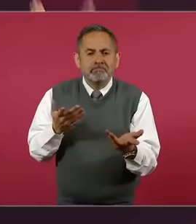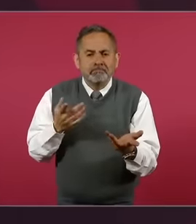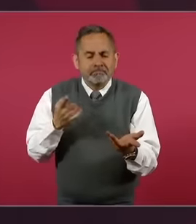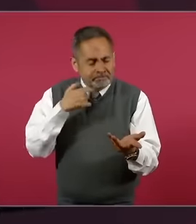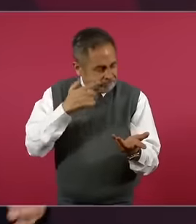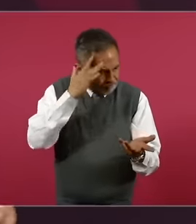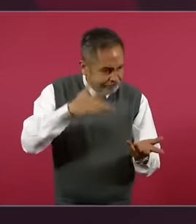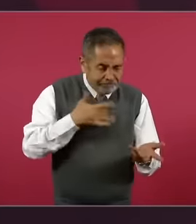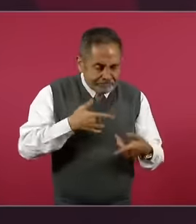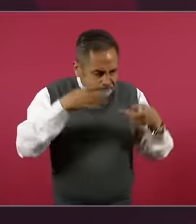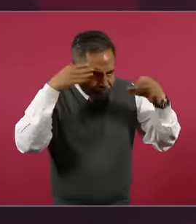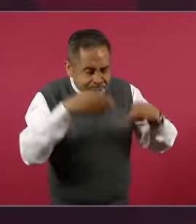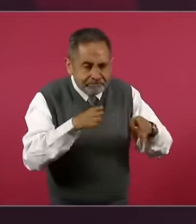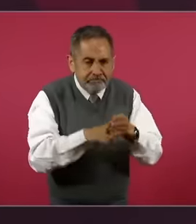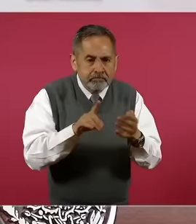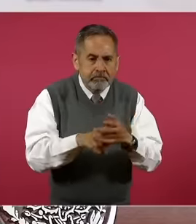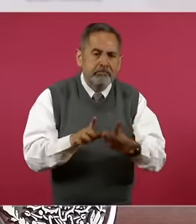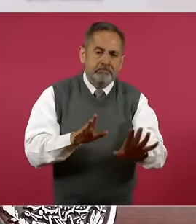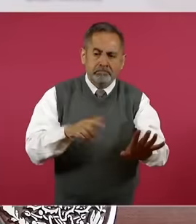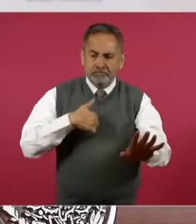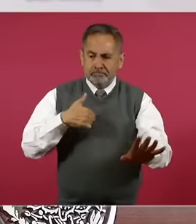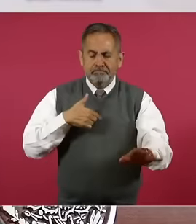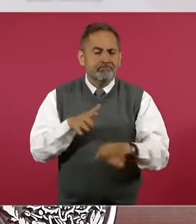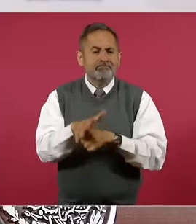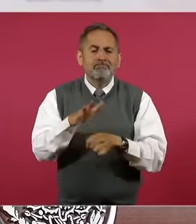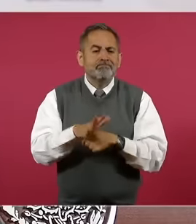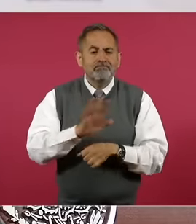ocuparse. Yo ya tengo